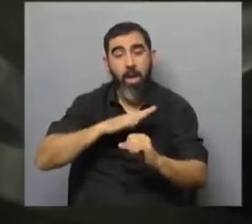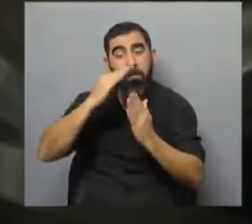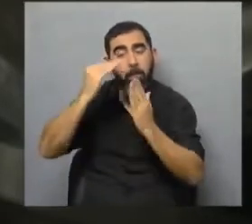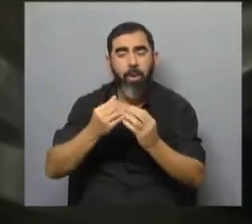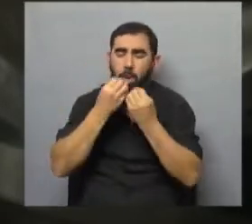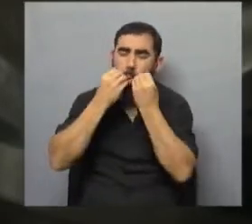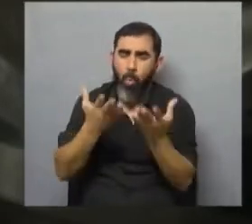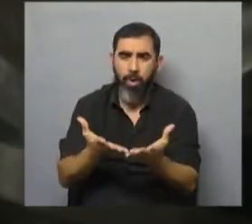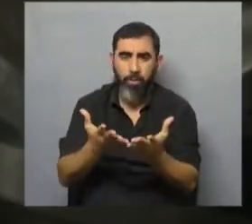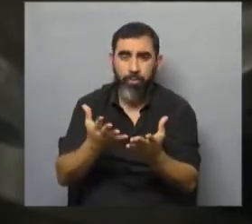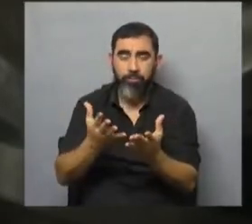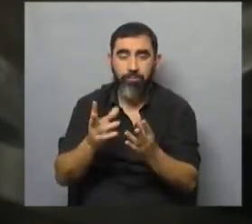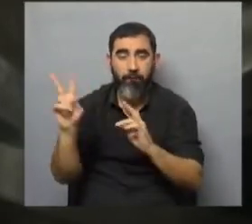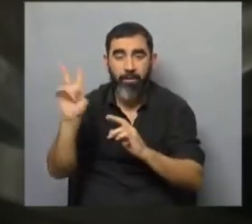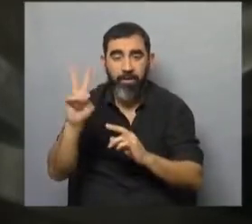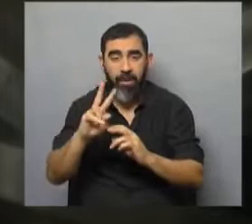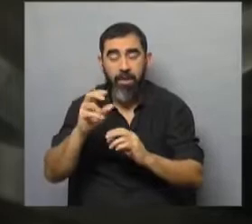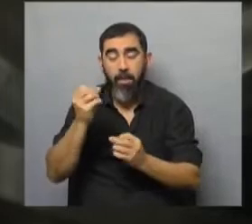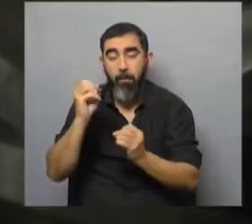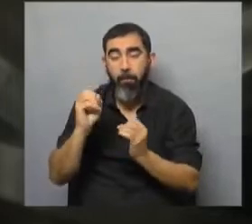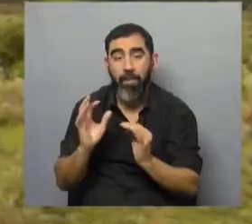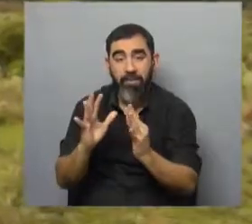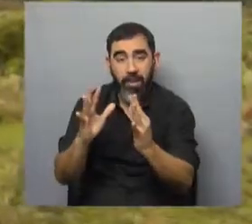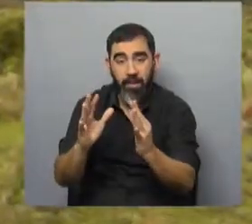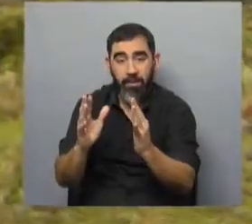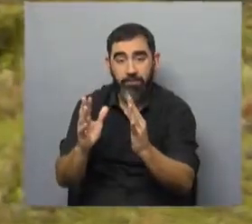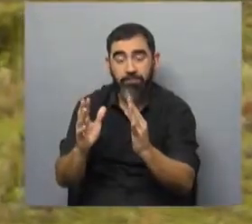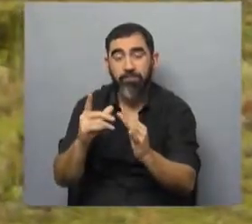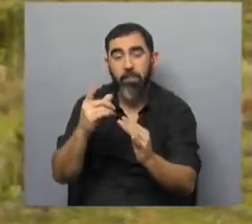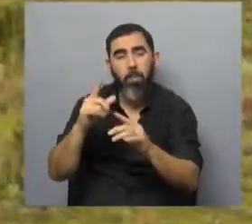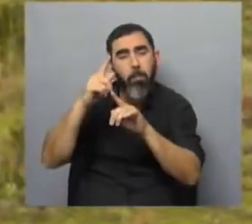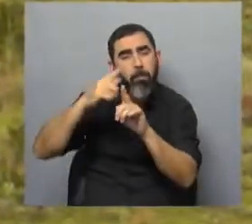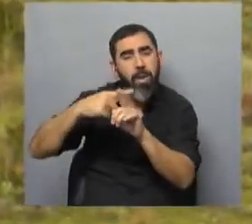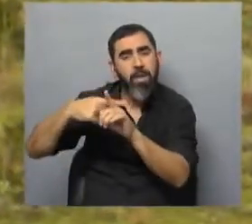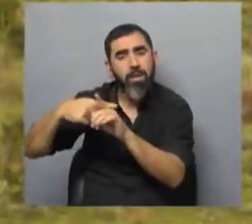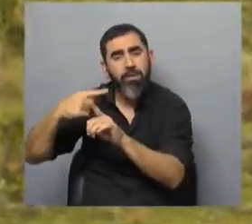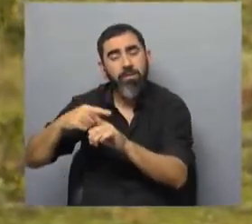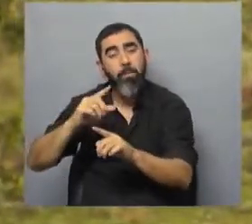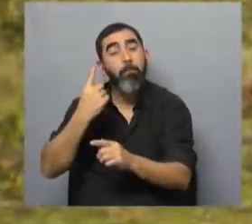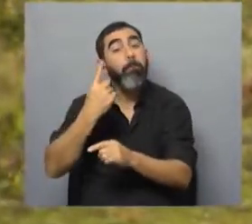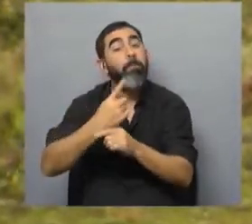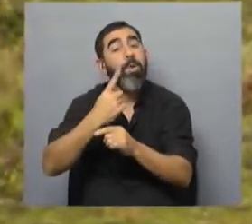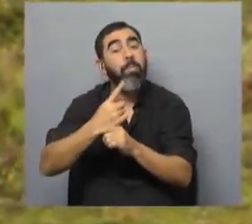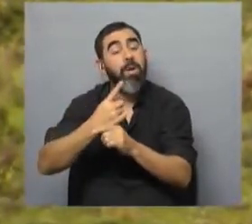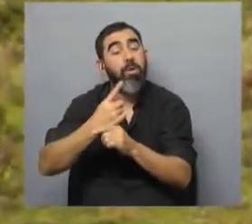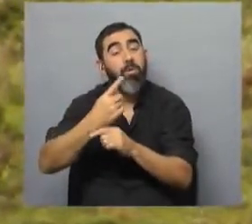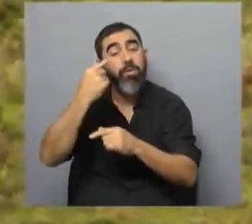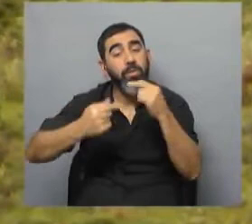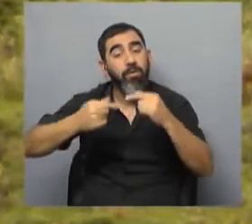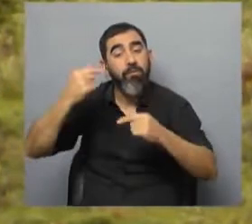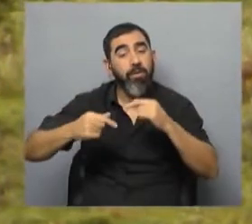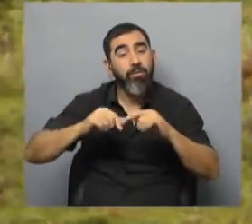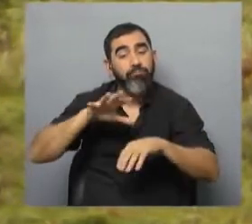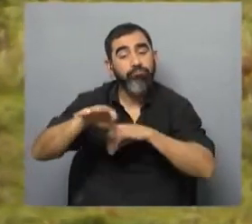riqueza y cobertura de especies vegetales que el pastizal de referencia. Al cabo de unos meses empezaron a aparecer las primeras especies que conquistan